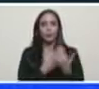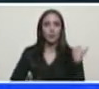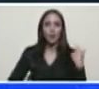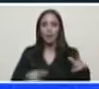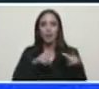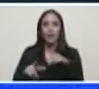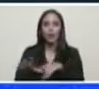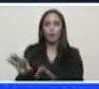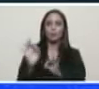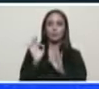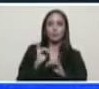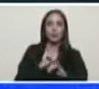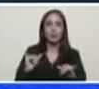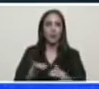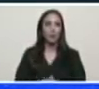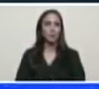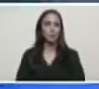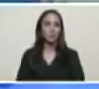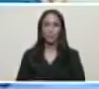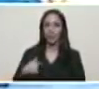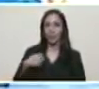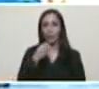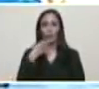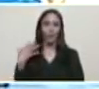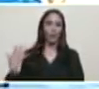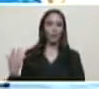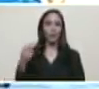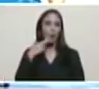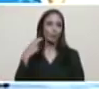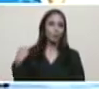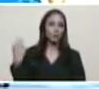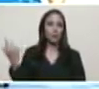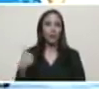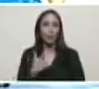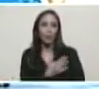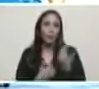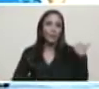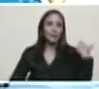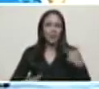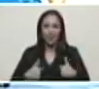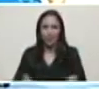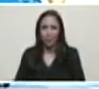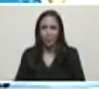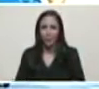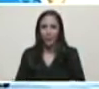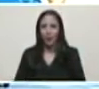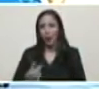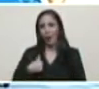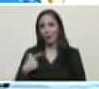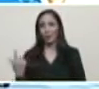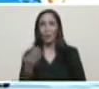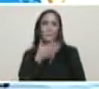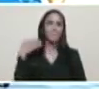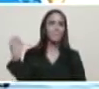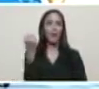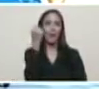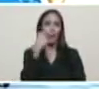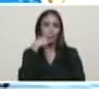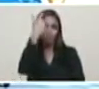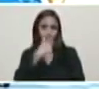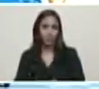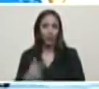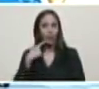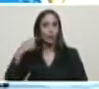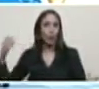presidente porque tengo un ego porque aspiraba a ser presidente porque me Creo mejor que los demás porque me creo El